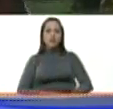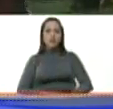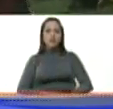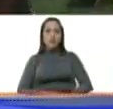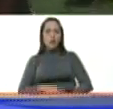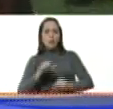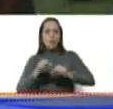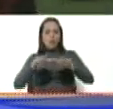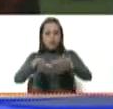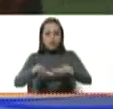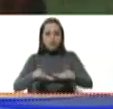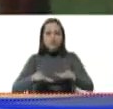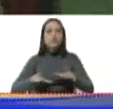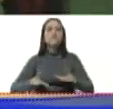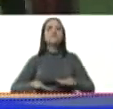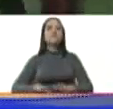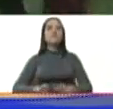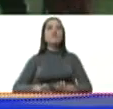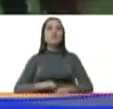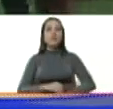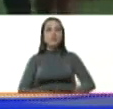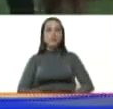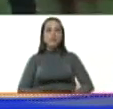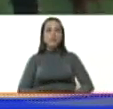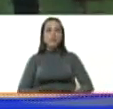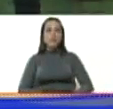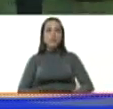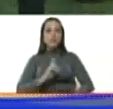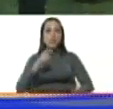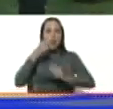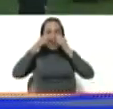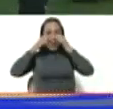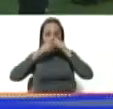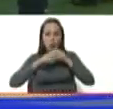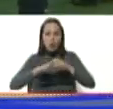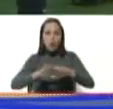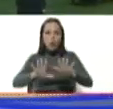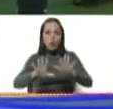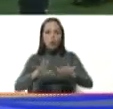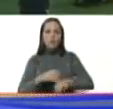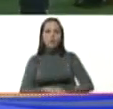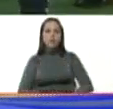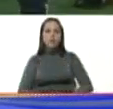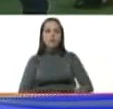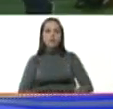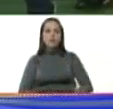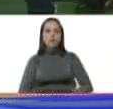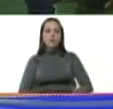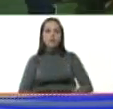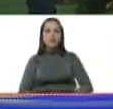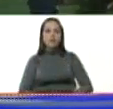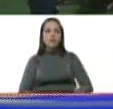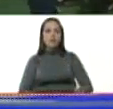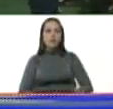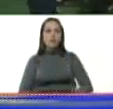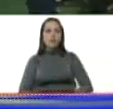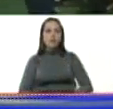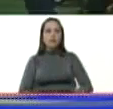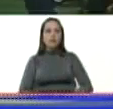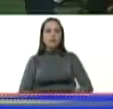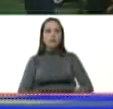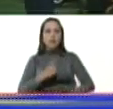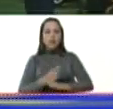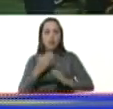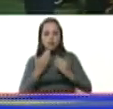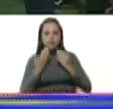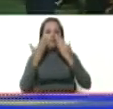adelante, levantando la cara y exhalando. Levanta la cara, mira, es importante levantar bien la cara para que la columna